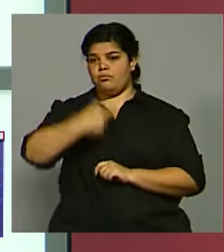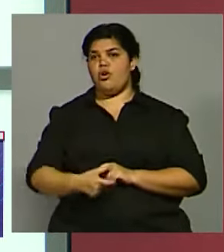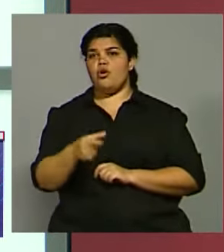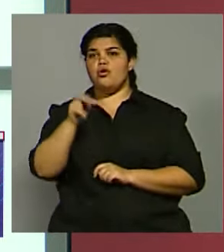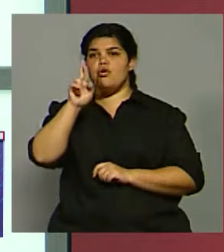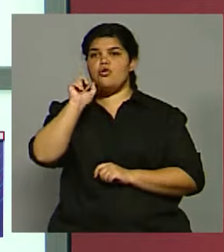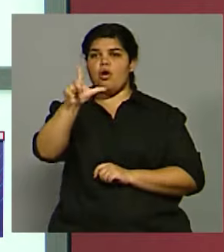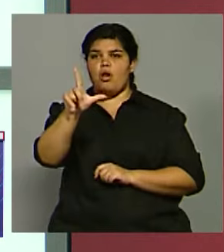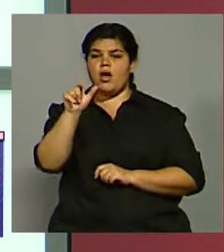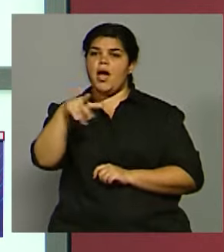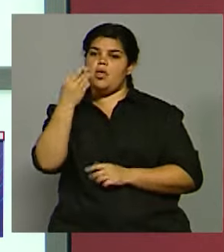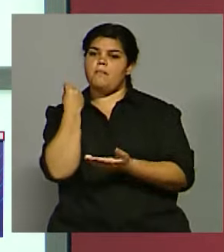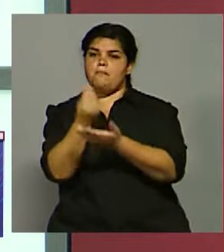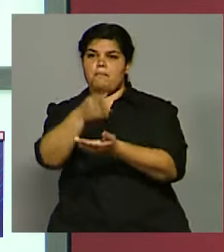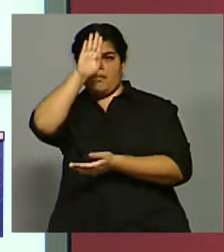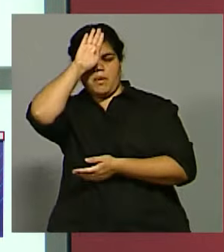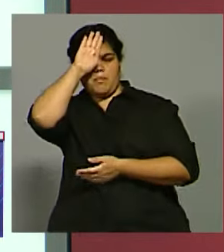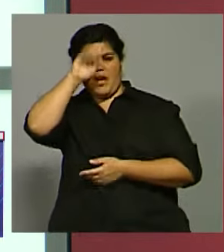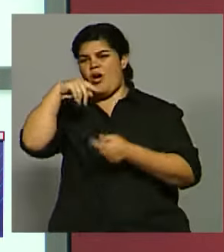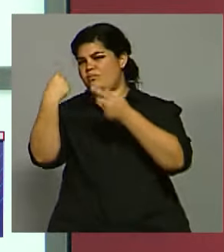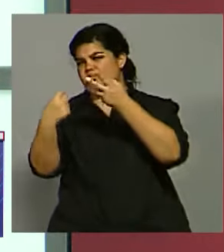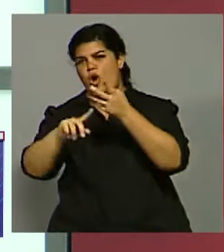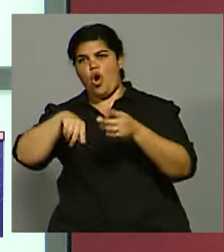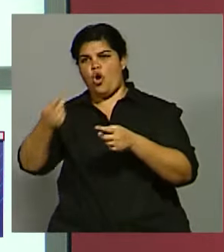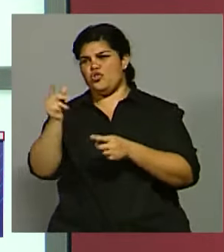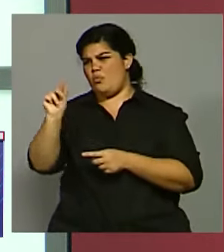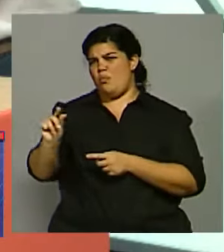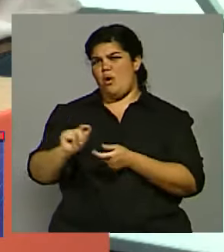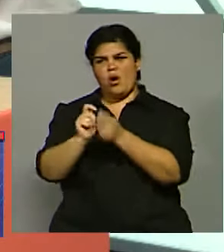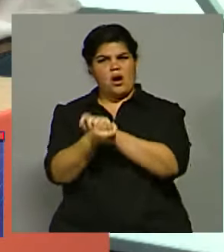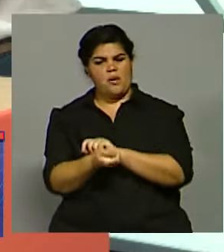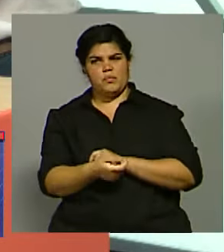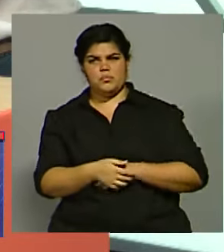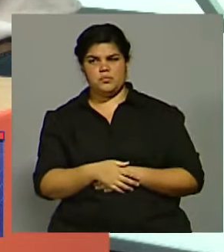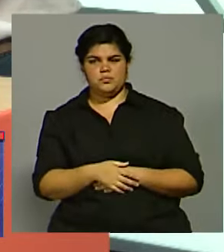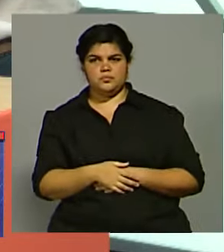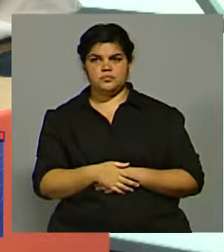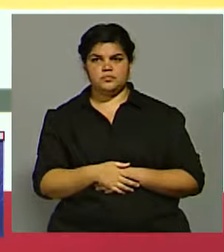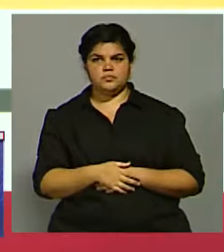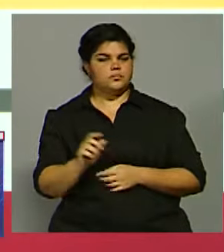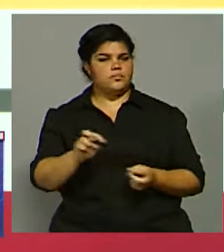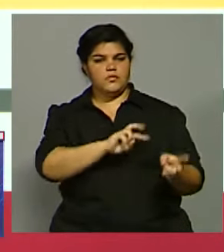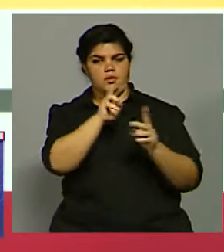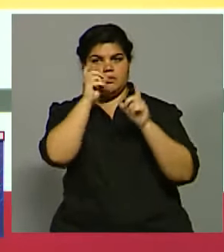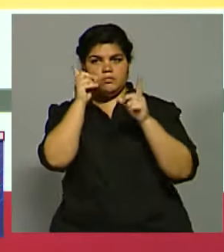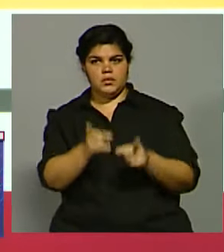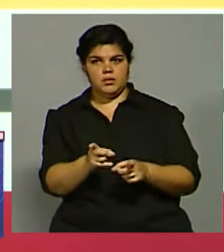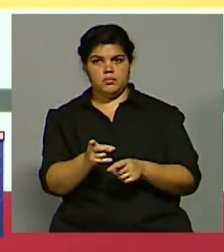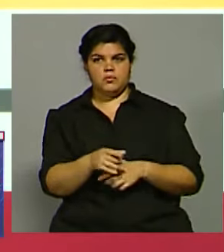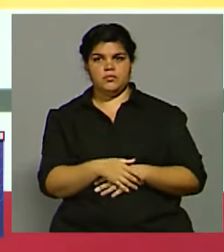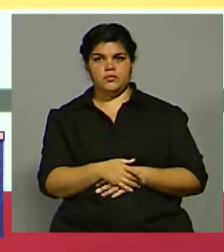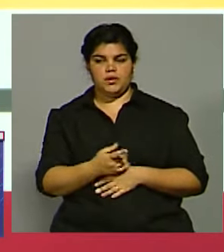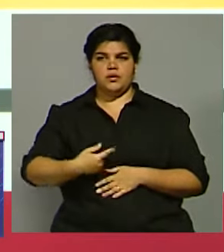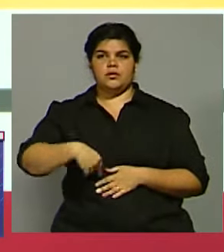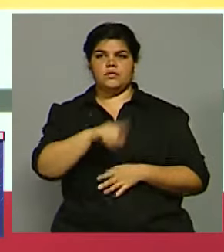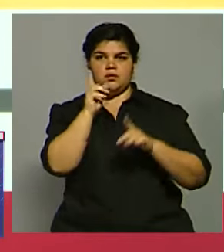Papa. En los otros escenarios y aspectos, pocos han sido los resultados. Bueno, y ahora yo lo voy a traer a otro tema que obviamente nos toca muy, muy, muy de